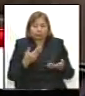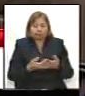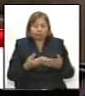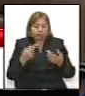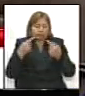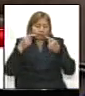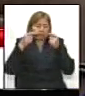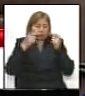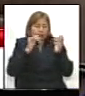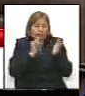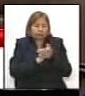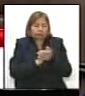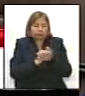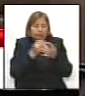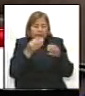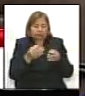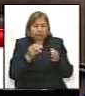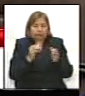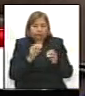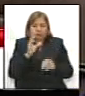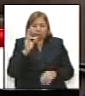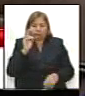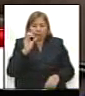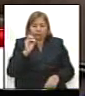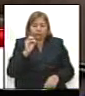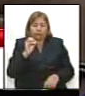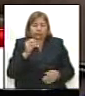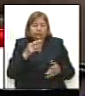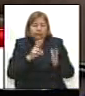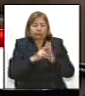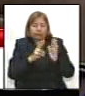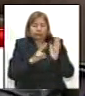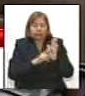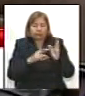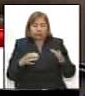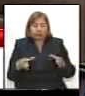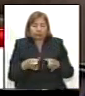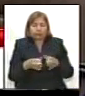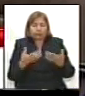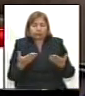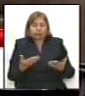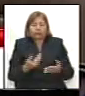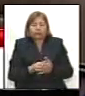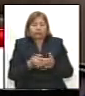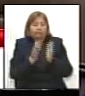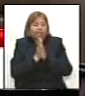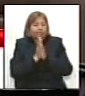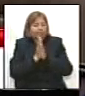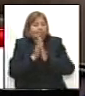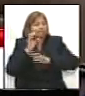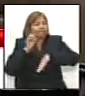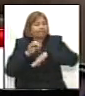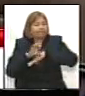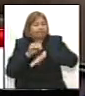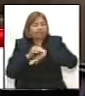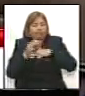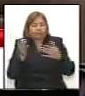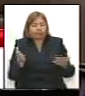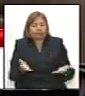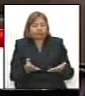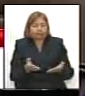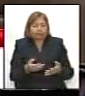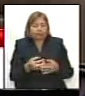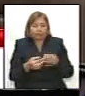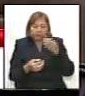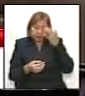de conformidad a lo establecido en el artículo 70 del Reglamento del Congreso de la República, recomienda la aprobación de este proyecto de